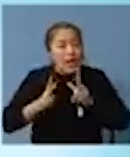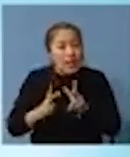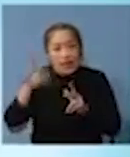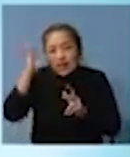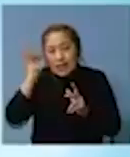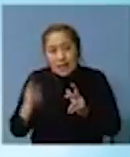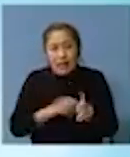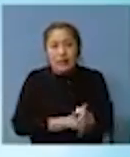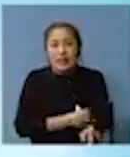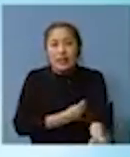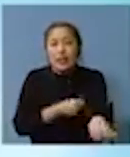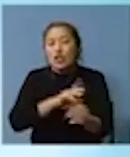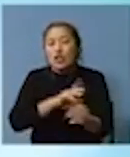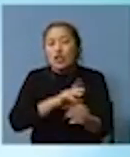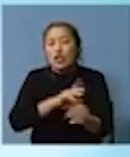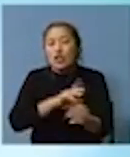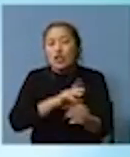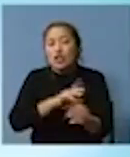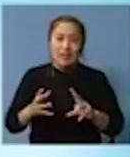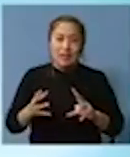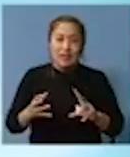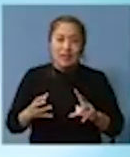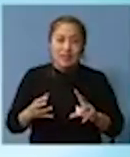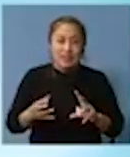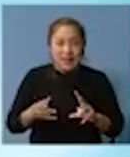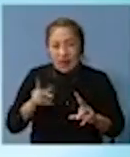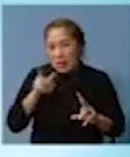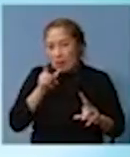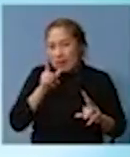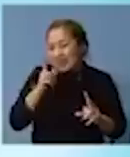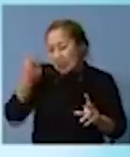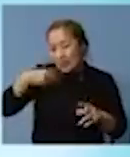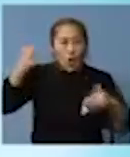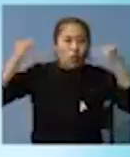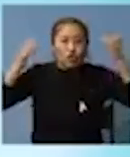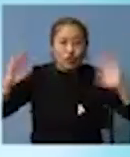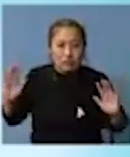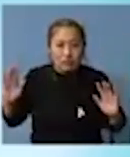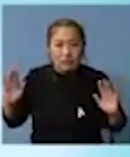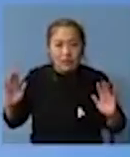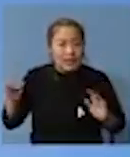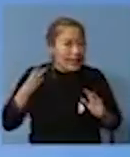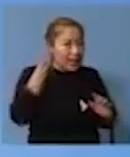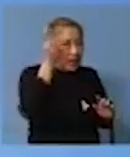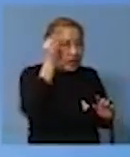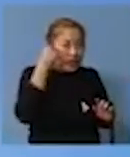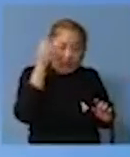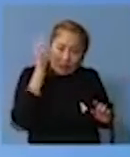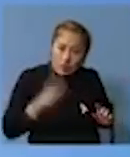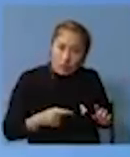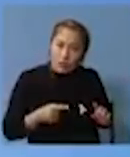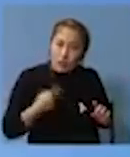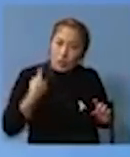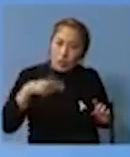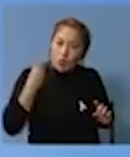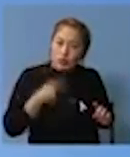son consideradas como de otra clase, de inclusive como de gente grande, ¿no es cierto? Y acuérdate, perdón, Sabrina, y